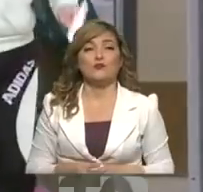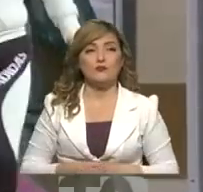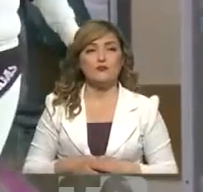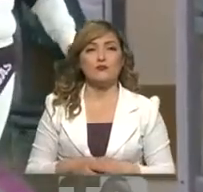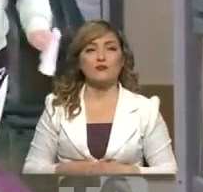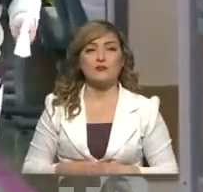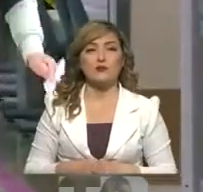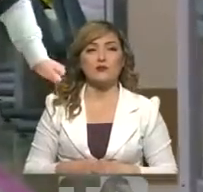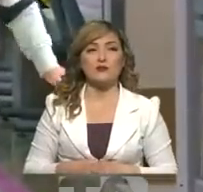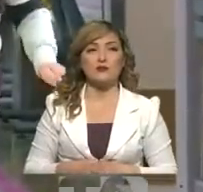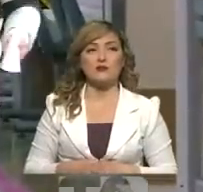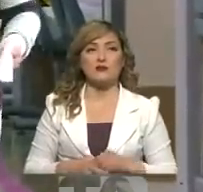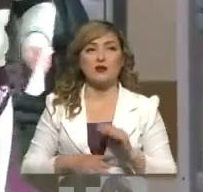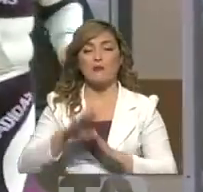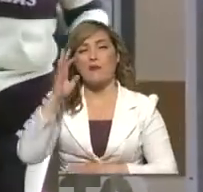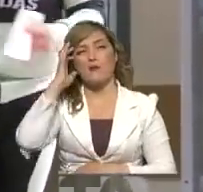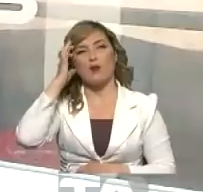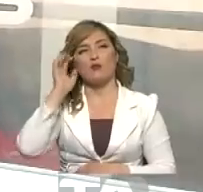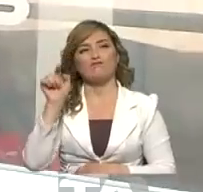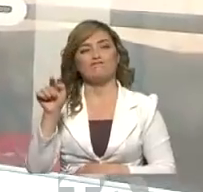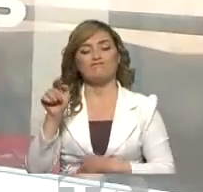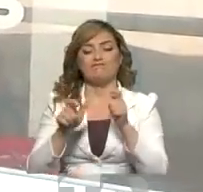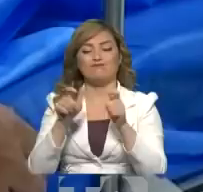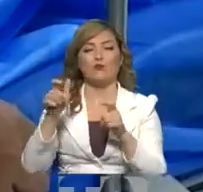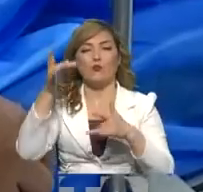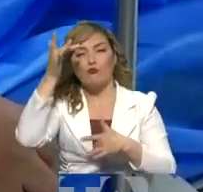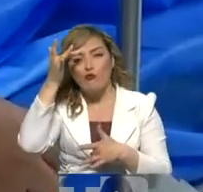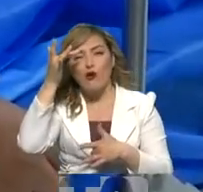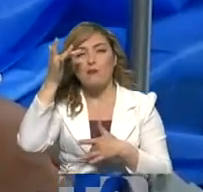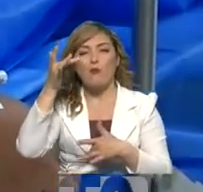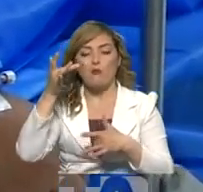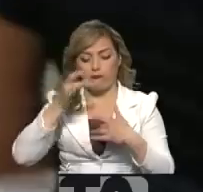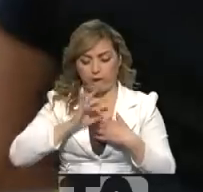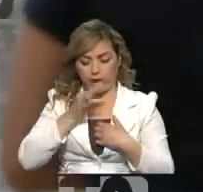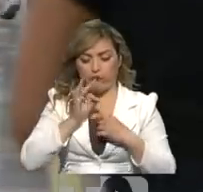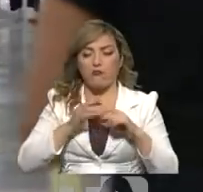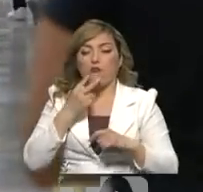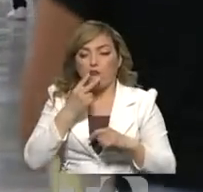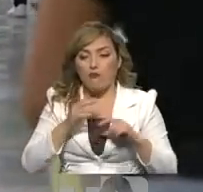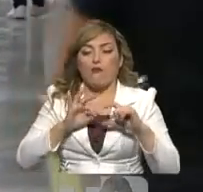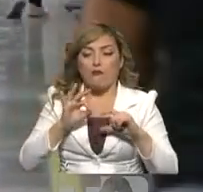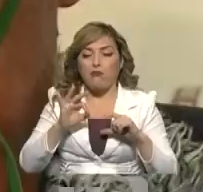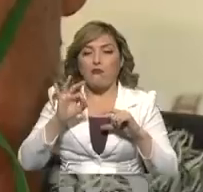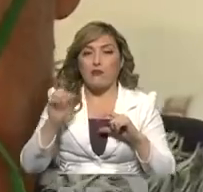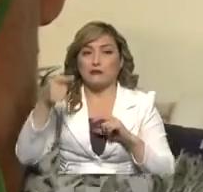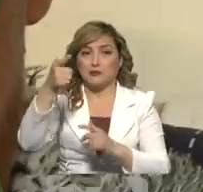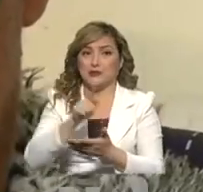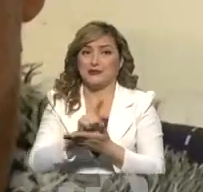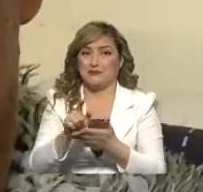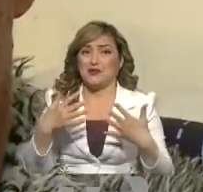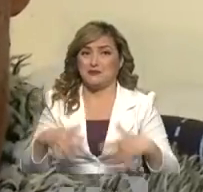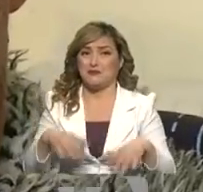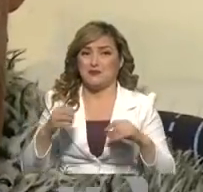Lo cierto es que lo más preocupante sobre el incremento de pacientes con problemas respiratorios lo empezarán a evidenciar de